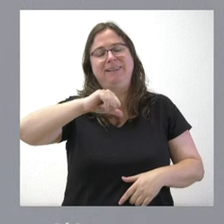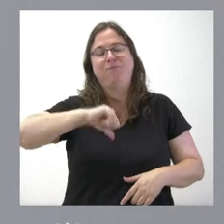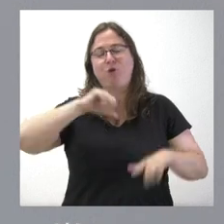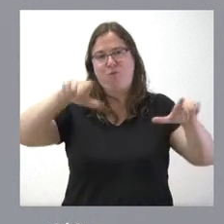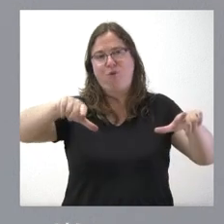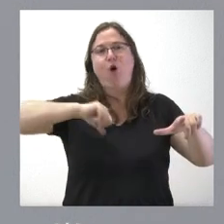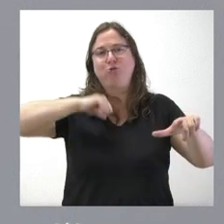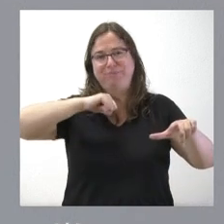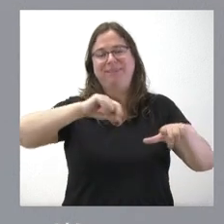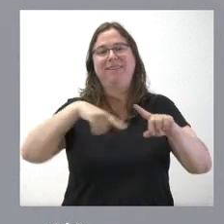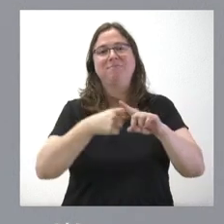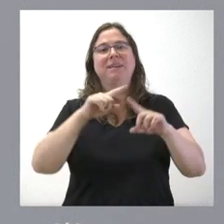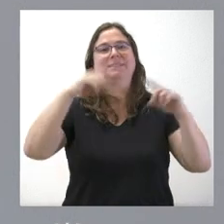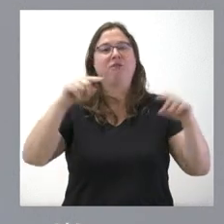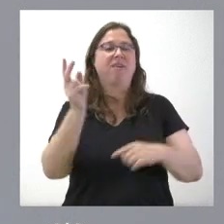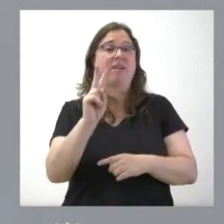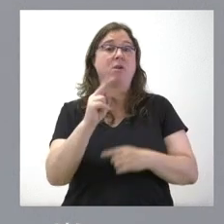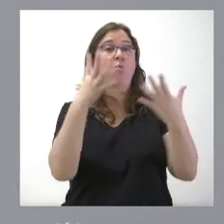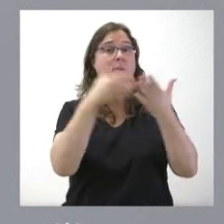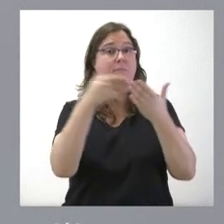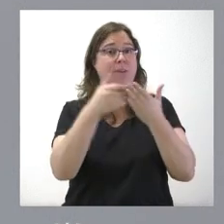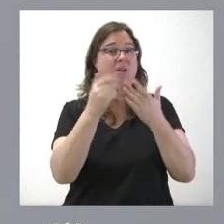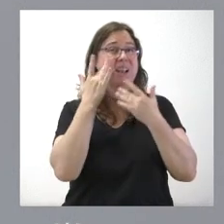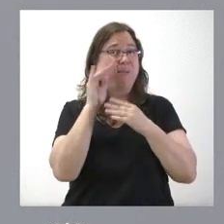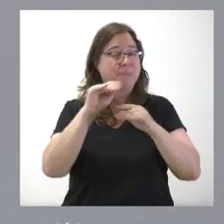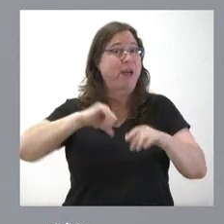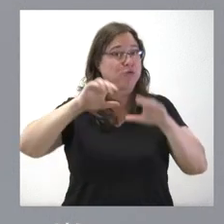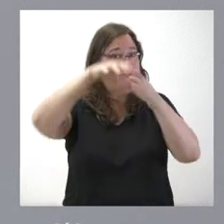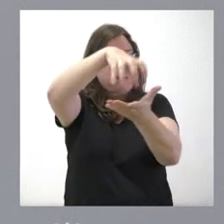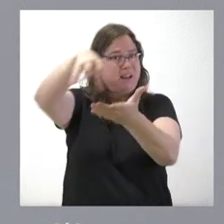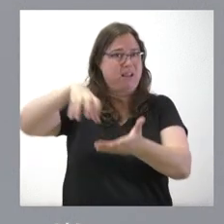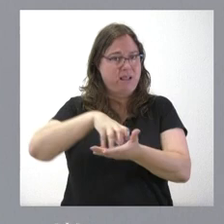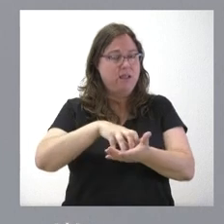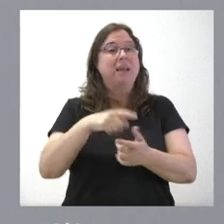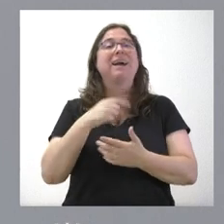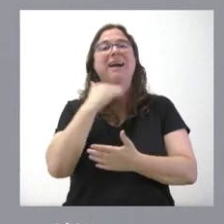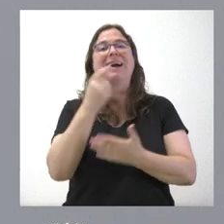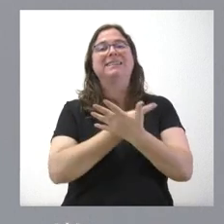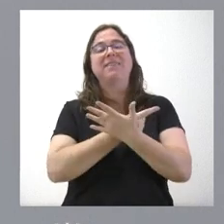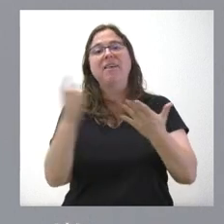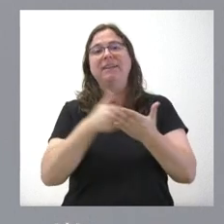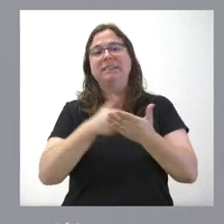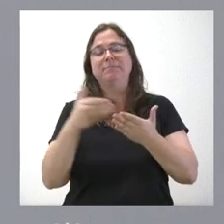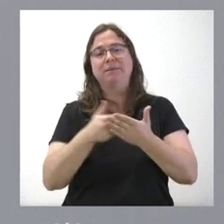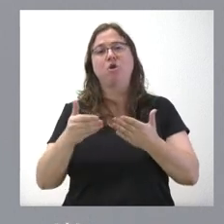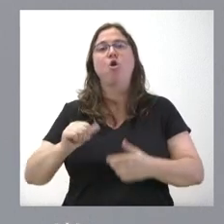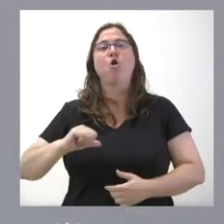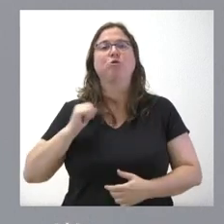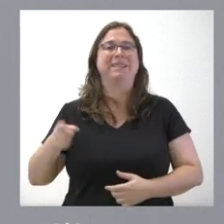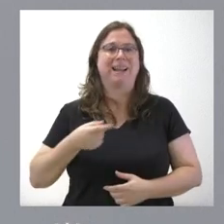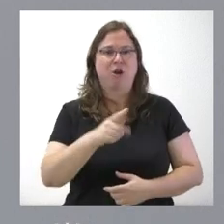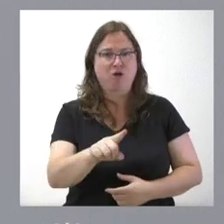Valladolid más de 9 millones en Segovia y casi 16 millones en el hospital río Ortega y centro de